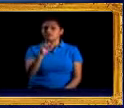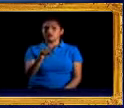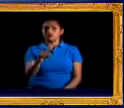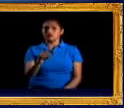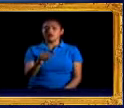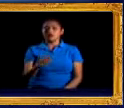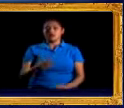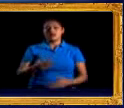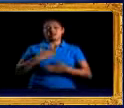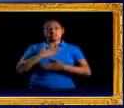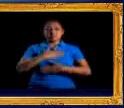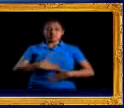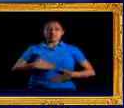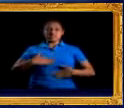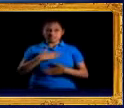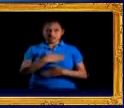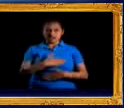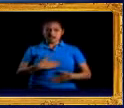Satisfacer